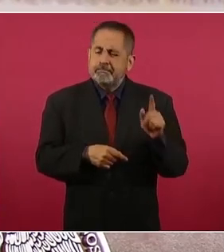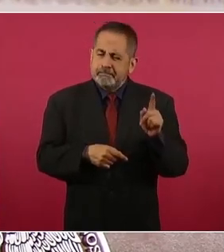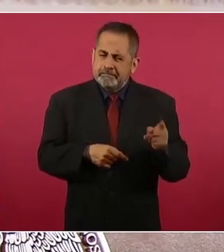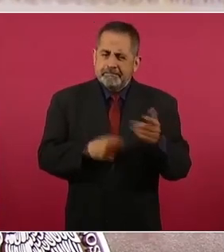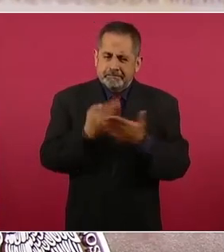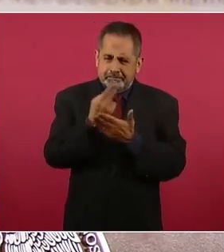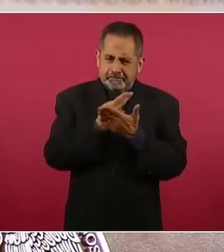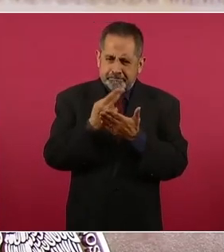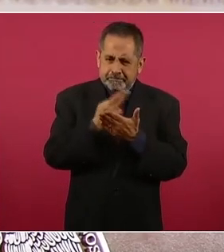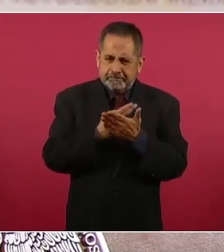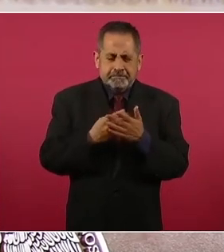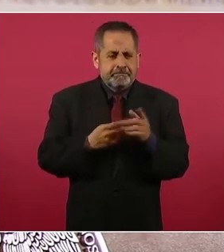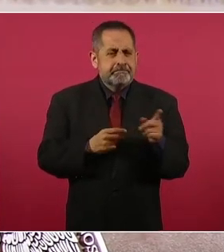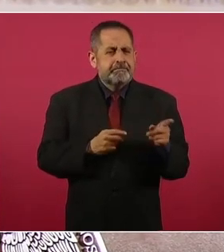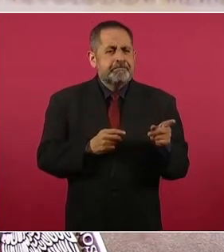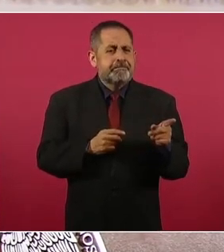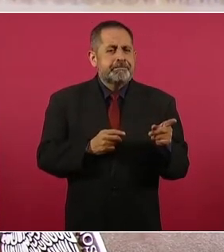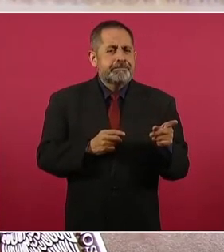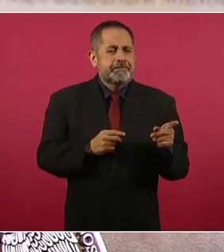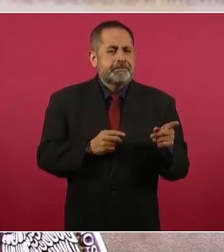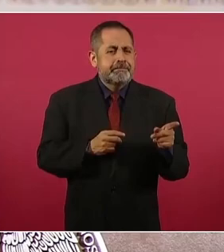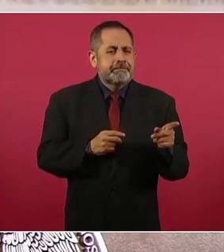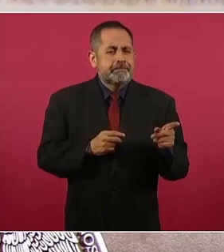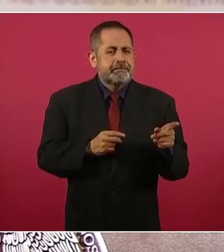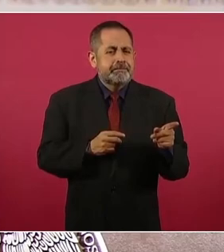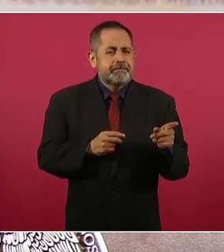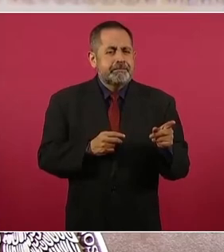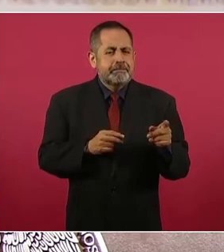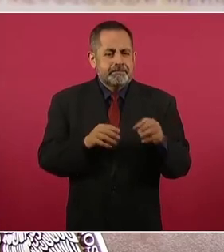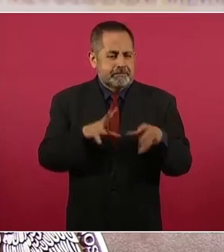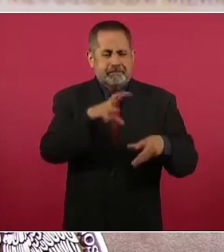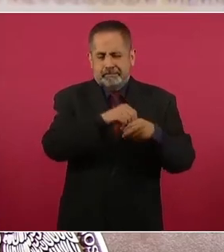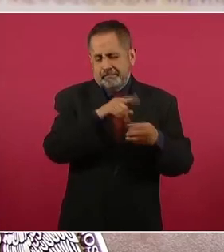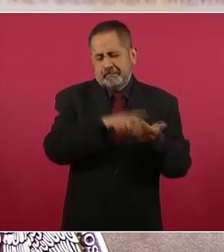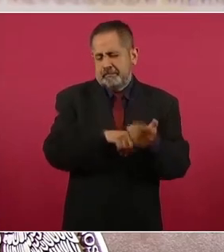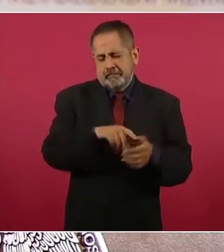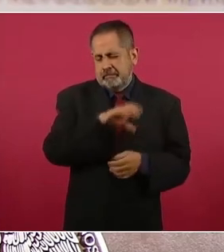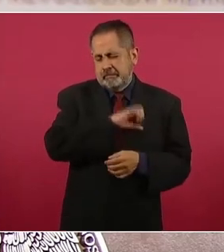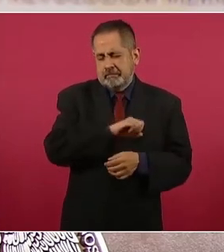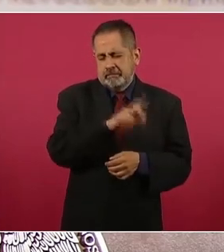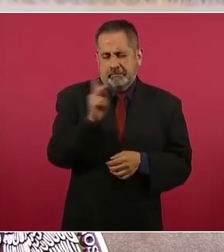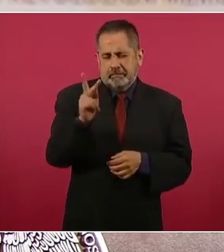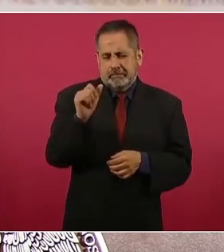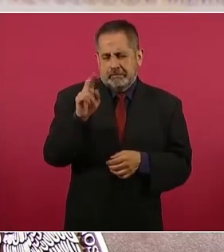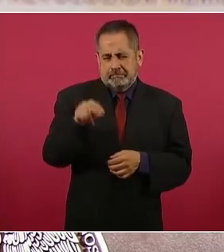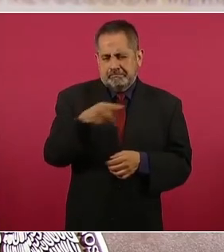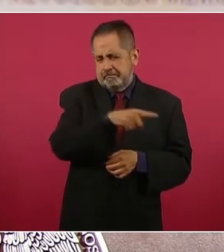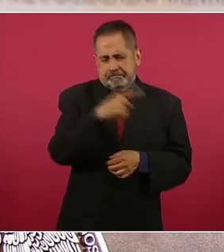Panista de siempre, pues,